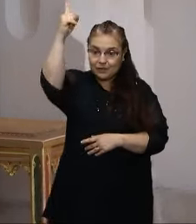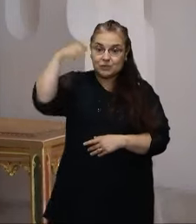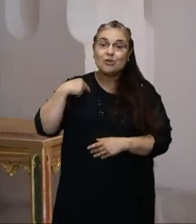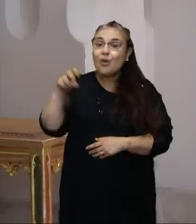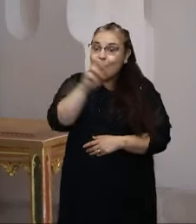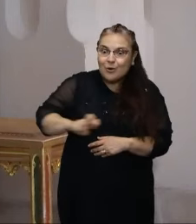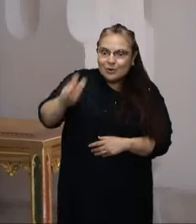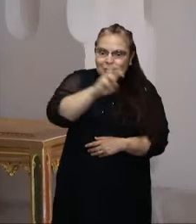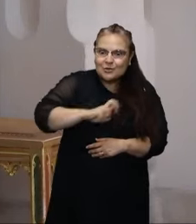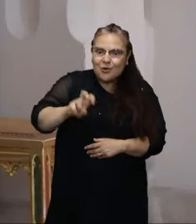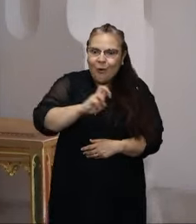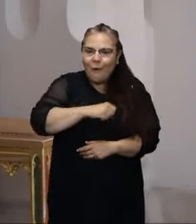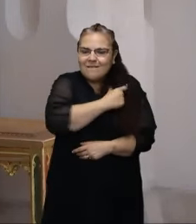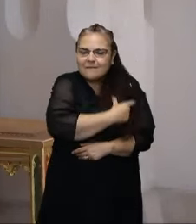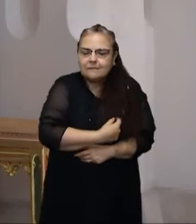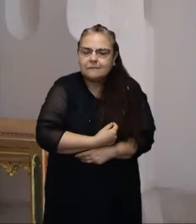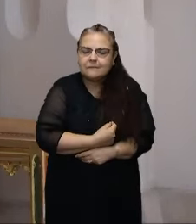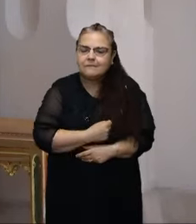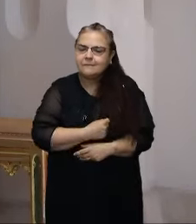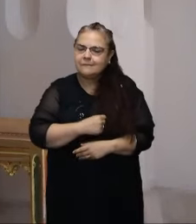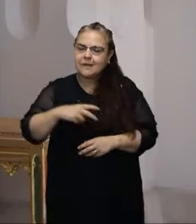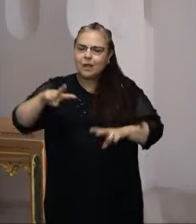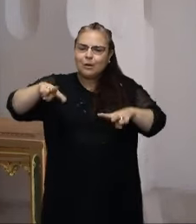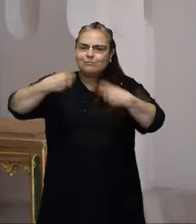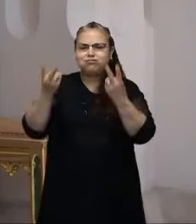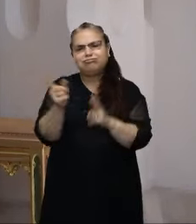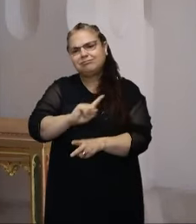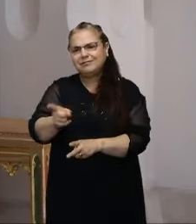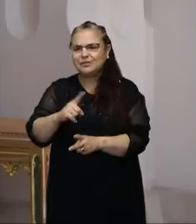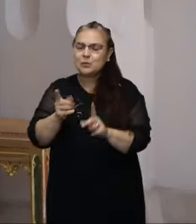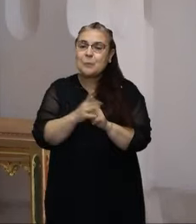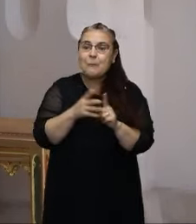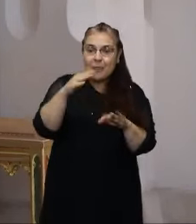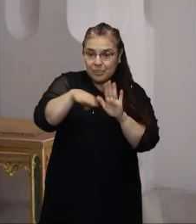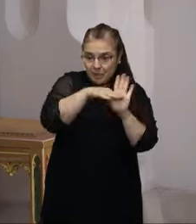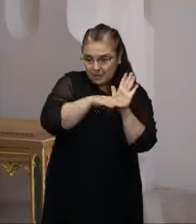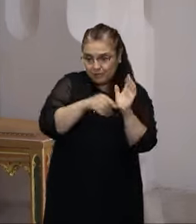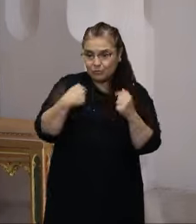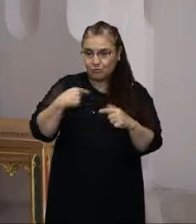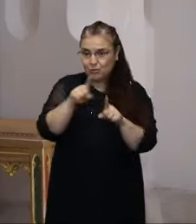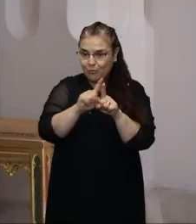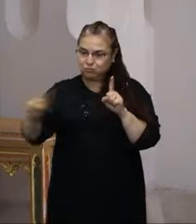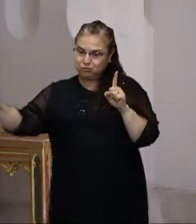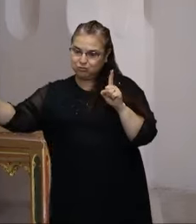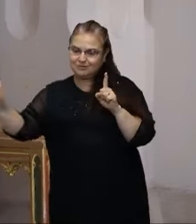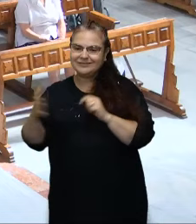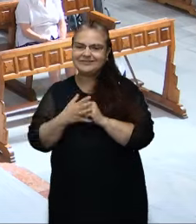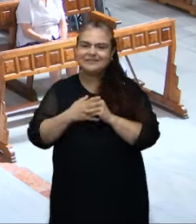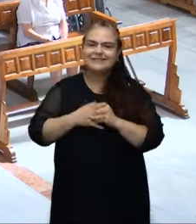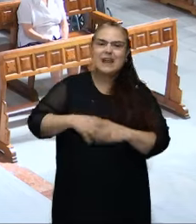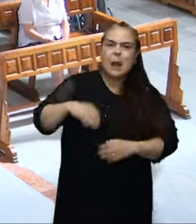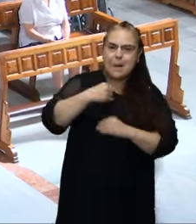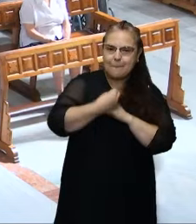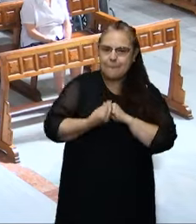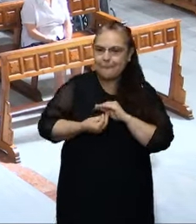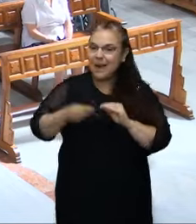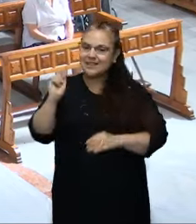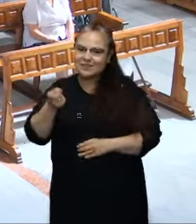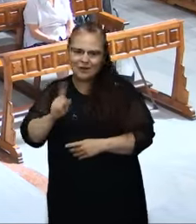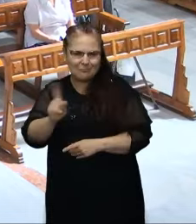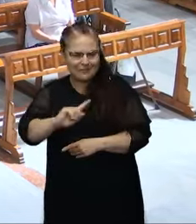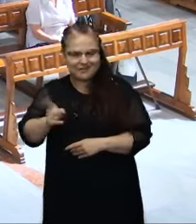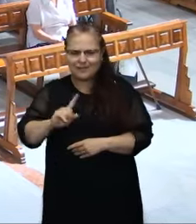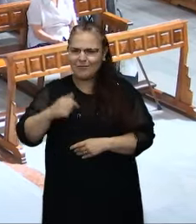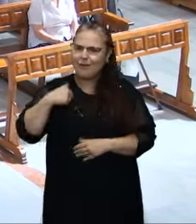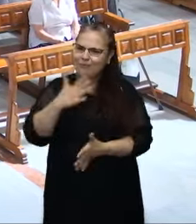todo corazón. No consientas que me desvíe de tus mandamientos. No solo de pan vive el hombre, sino de